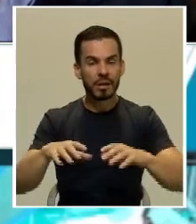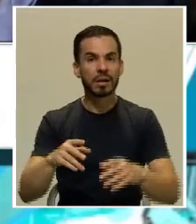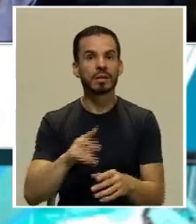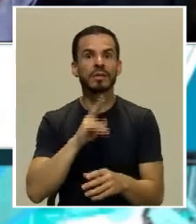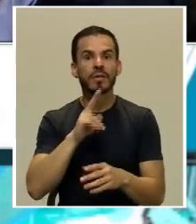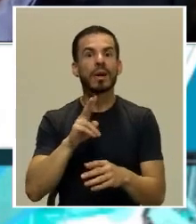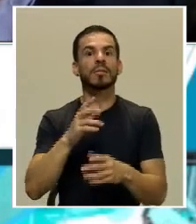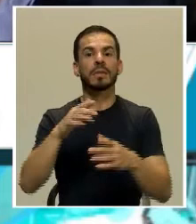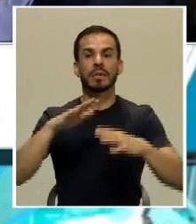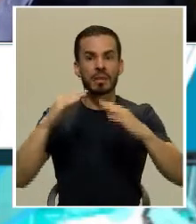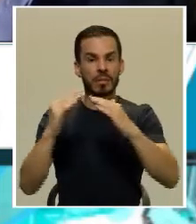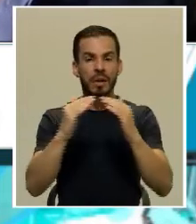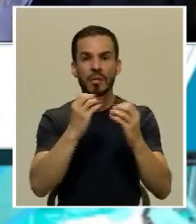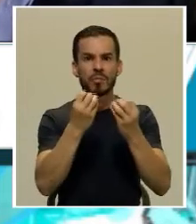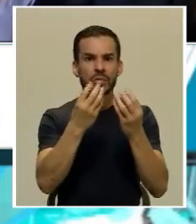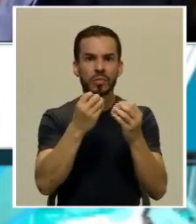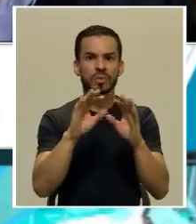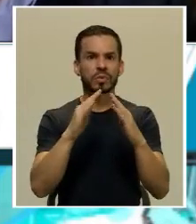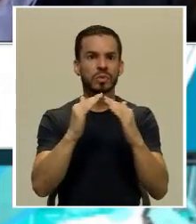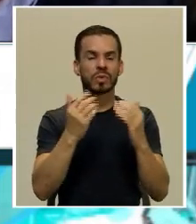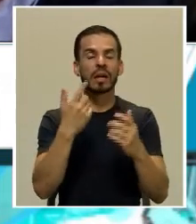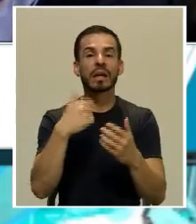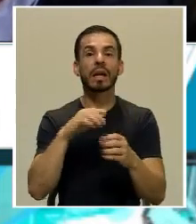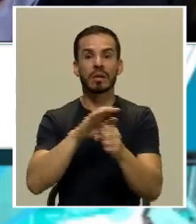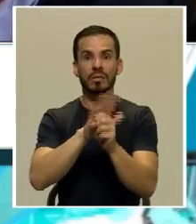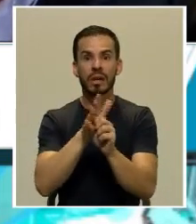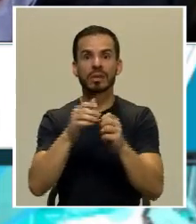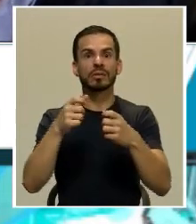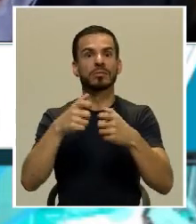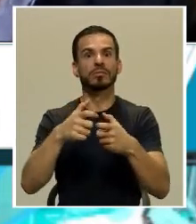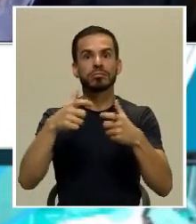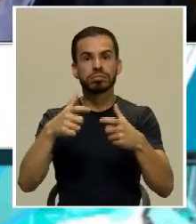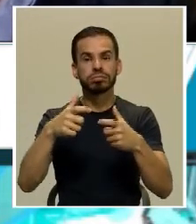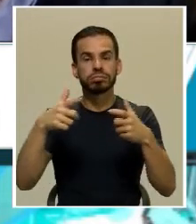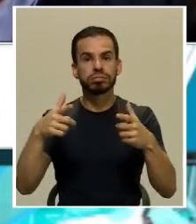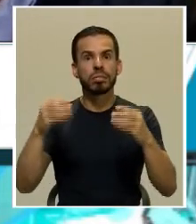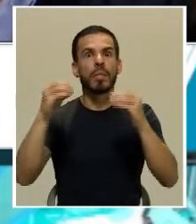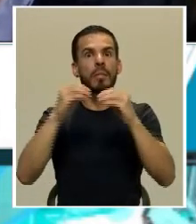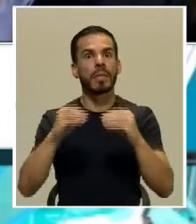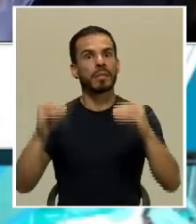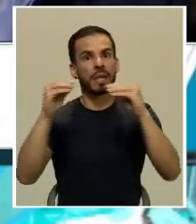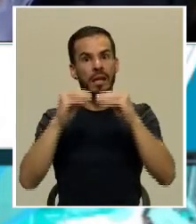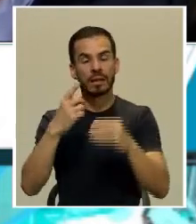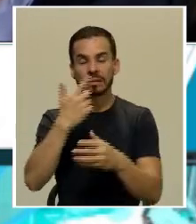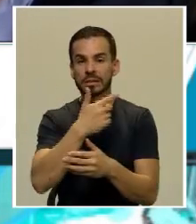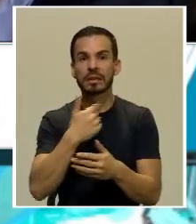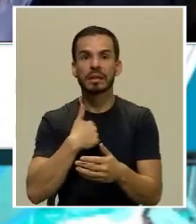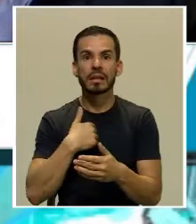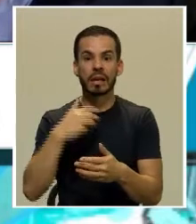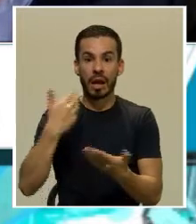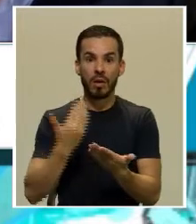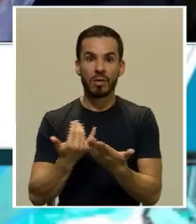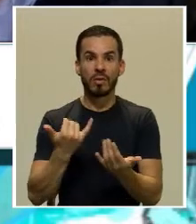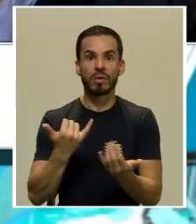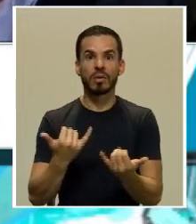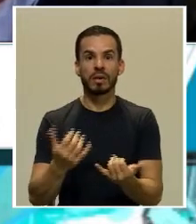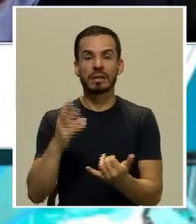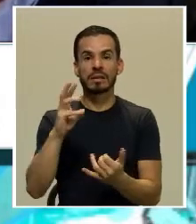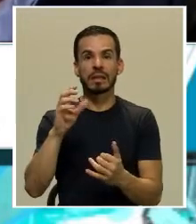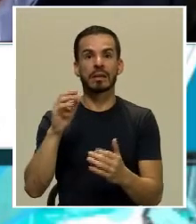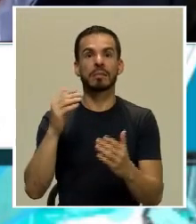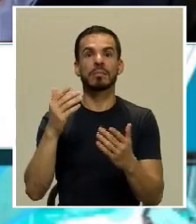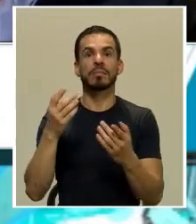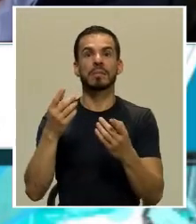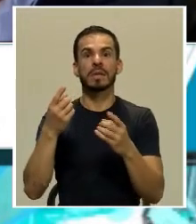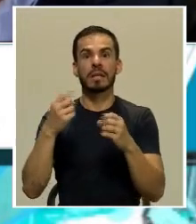de hogares, considerando que los casos de COVID-19 siguen aumentando más y más, al punto de tener 6,000 casos